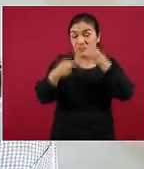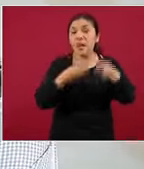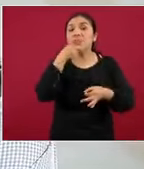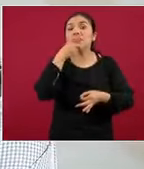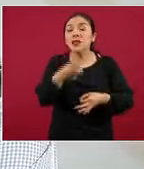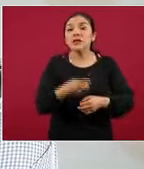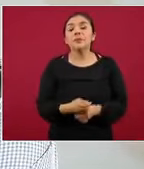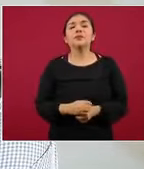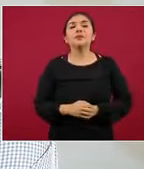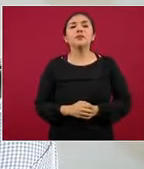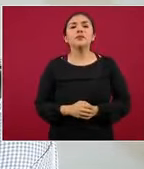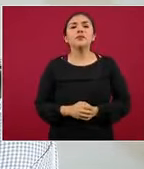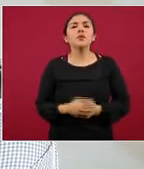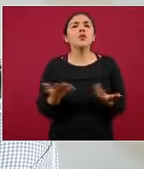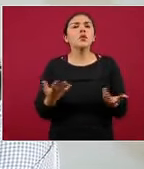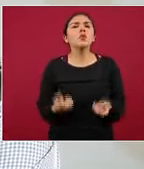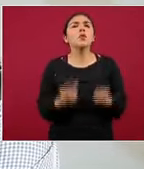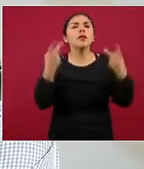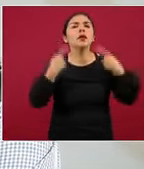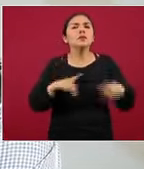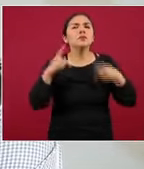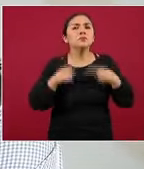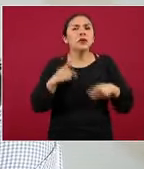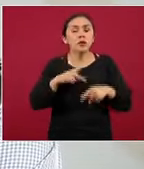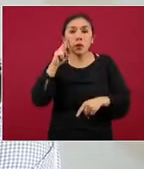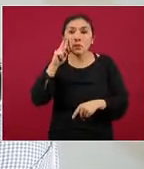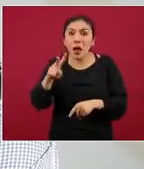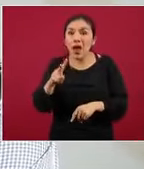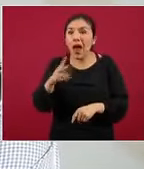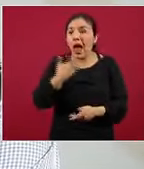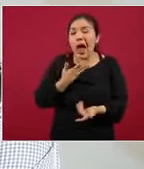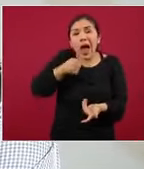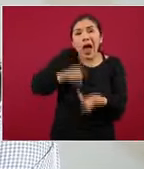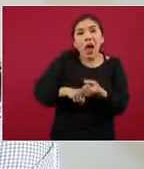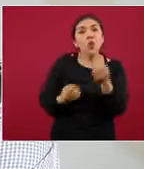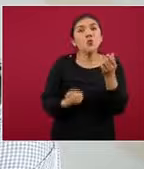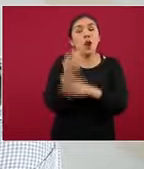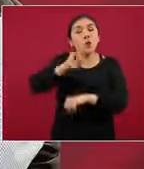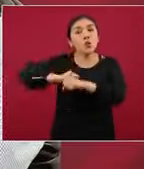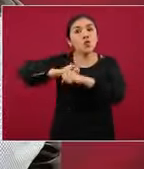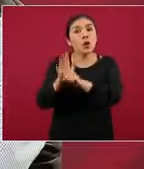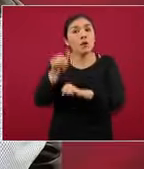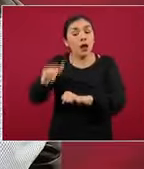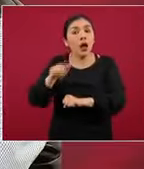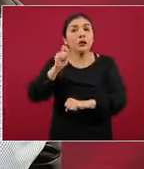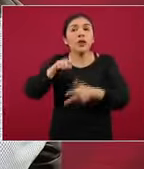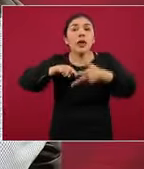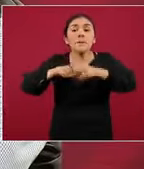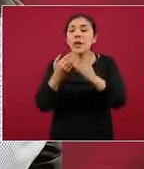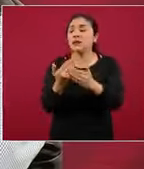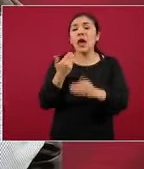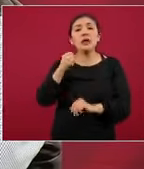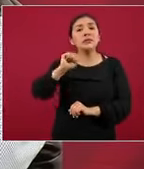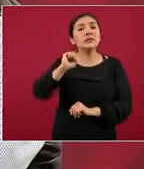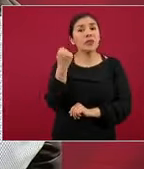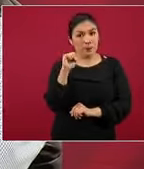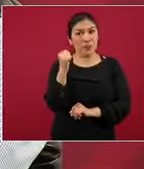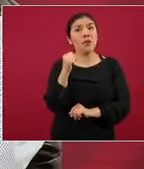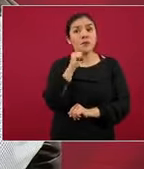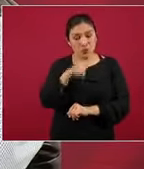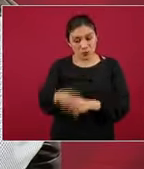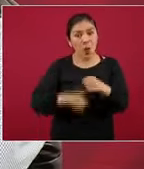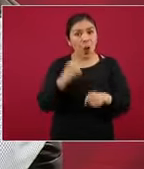los casos que en su momento fueron identificados con esta nueva variante datan inclusive del mes de septiembre de este